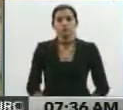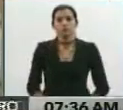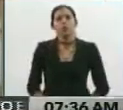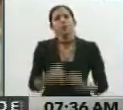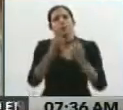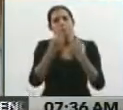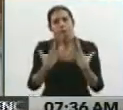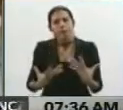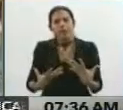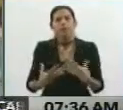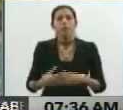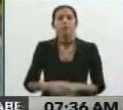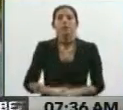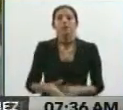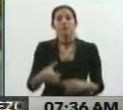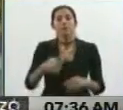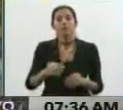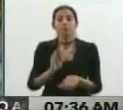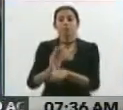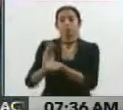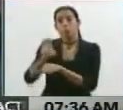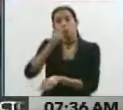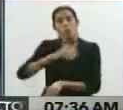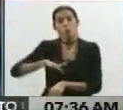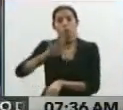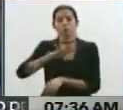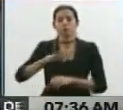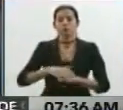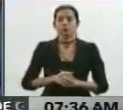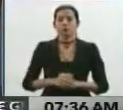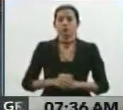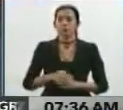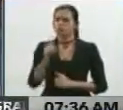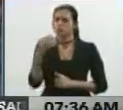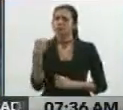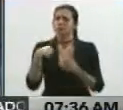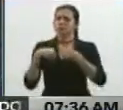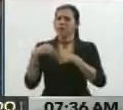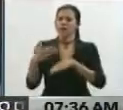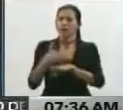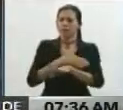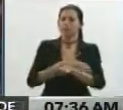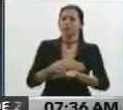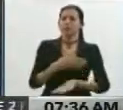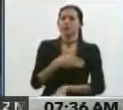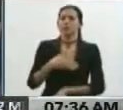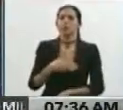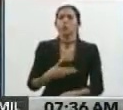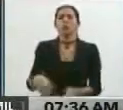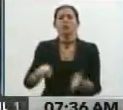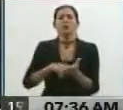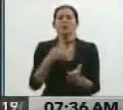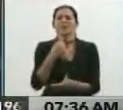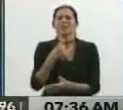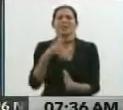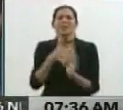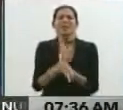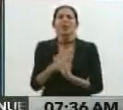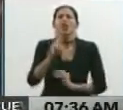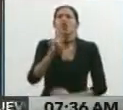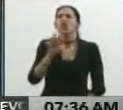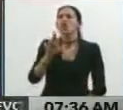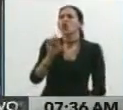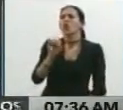bienestar para garantizar la seguridad de la población nos decía fuera de cámara y quisiéramos retomar que es un drone porque la gente